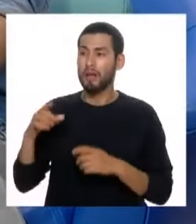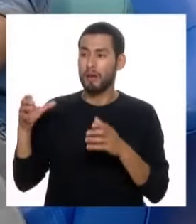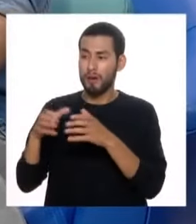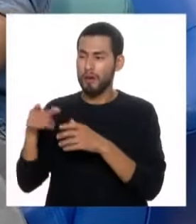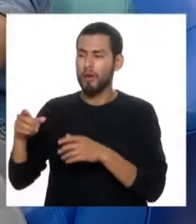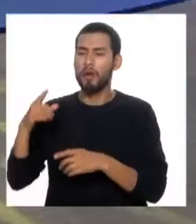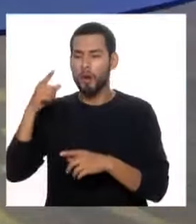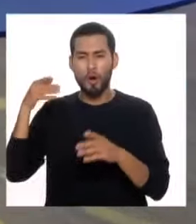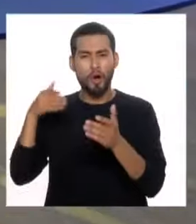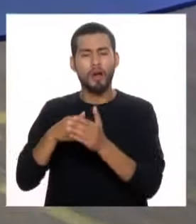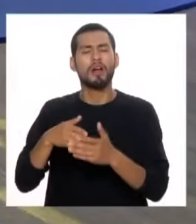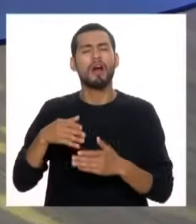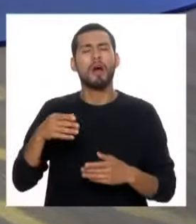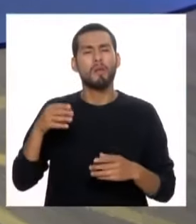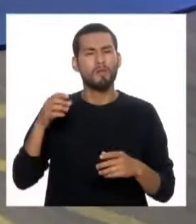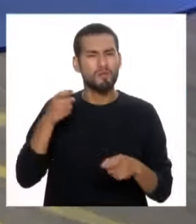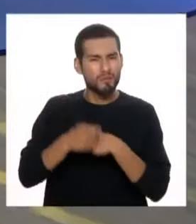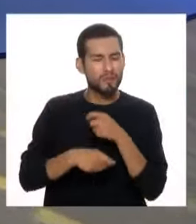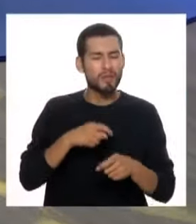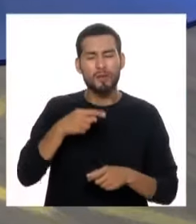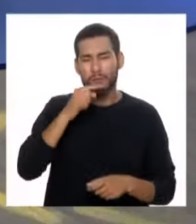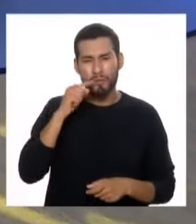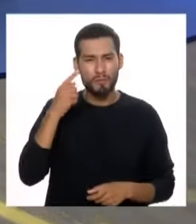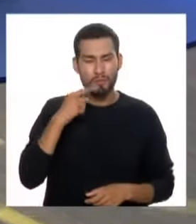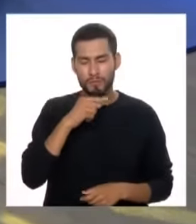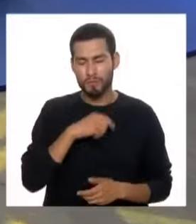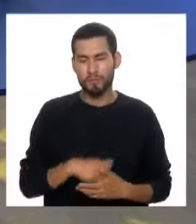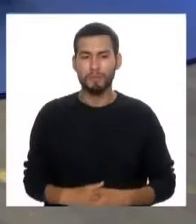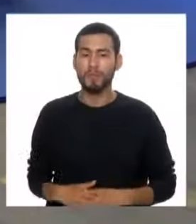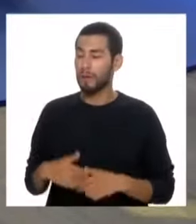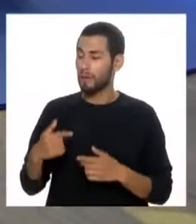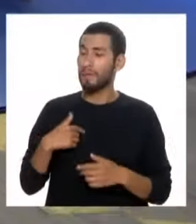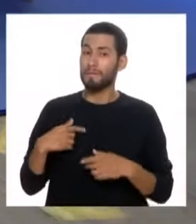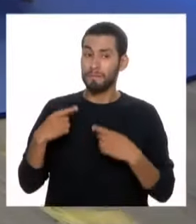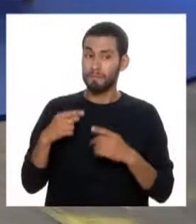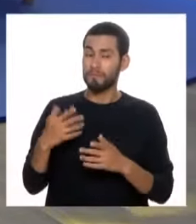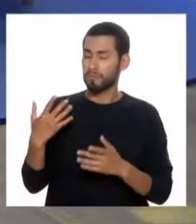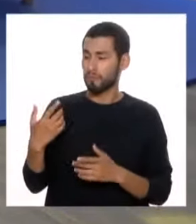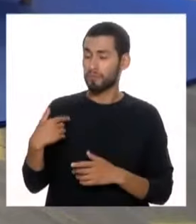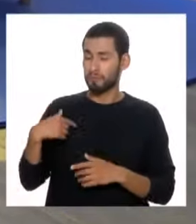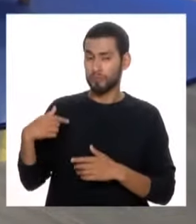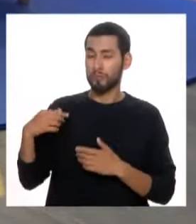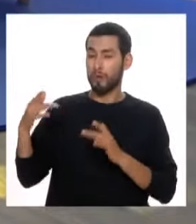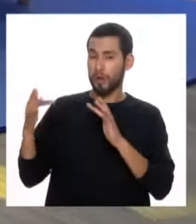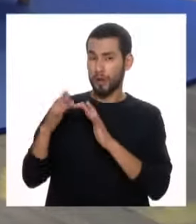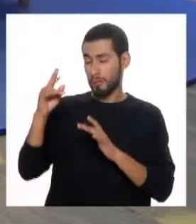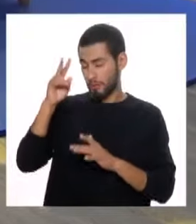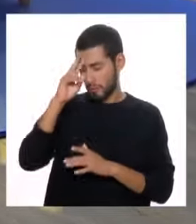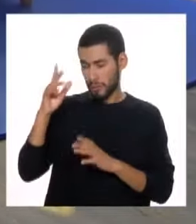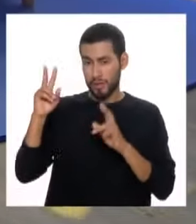Mary, bienvenida. Muchas gracias. Bueno, hemos venido tratando, ya tenemos un mes aquí en Conecta Perú, este tema en